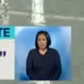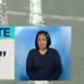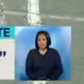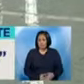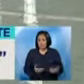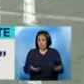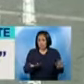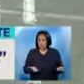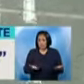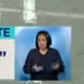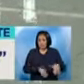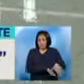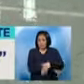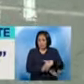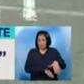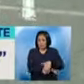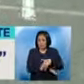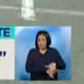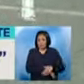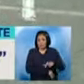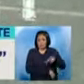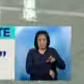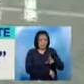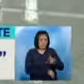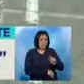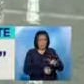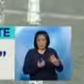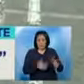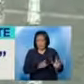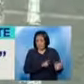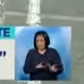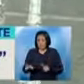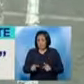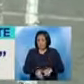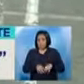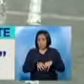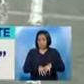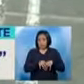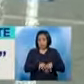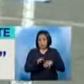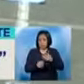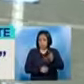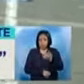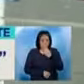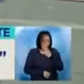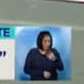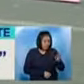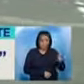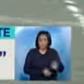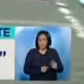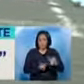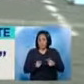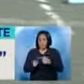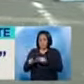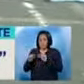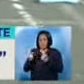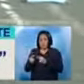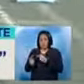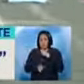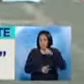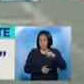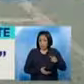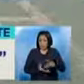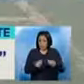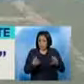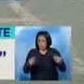Así es, Lourdes, nos encontramos en la Avenida de la Peruanidad y ya todo va quedando listo para esta marcha, ni una menos. Vemos que han llegado diferentes grupos de mujeres, la